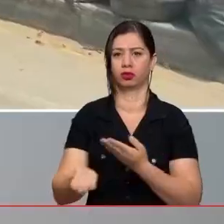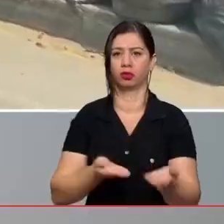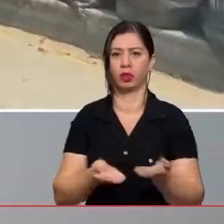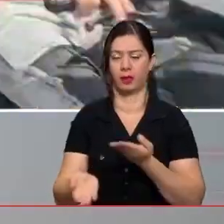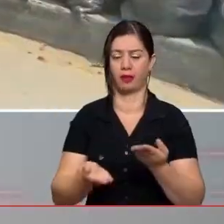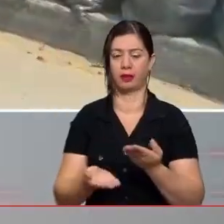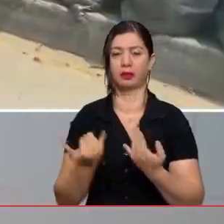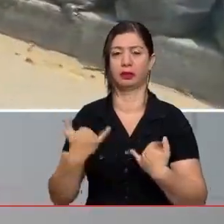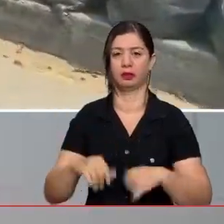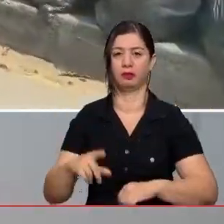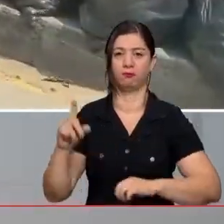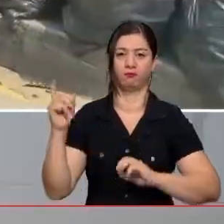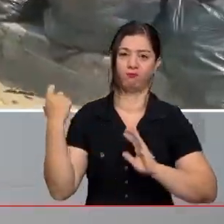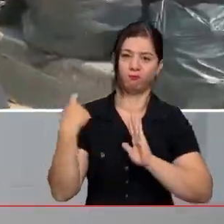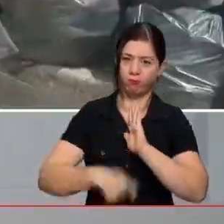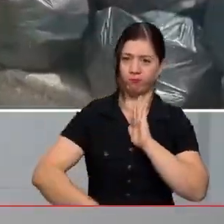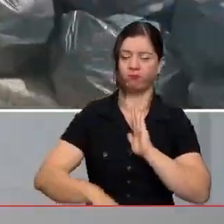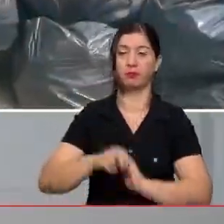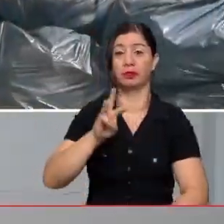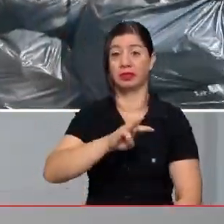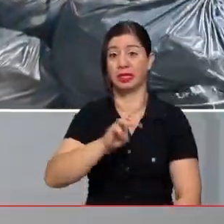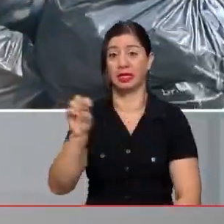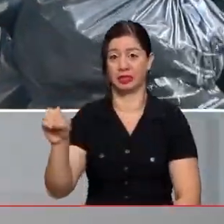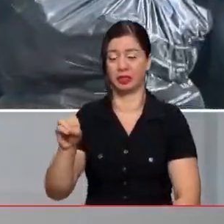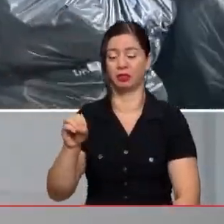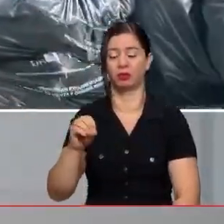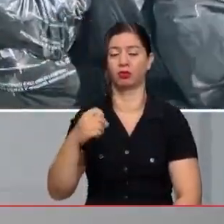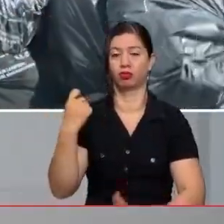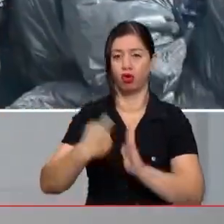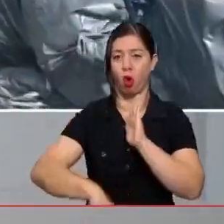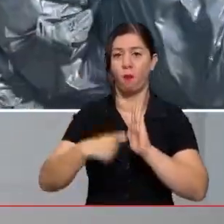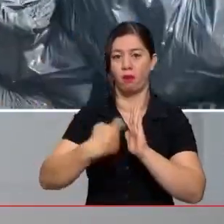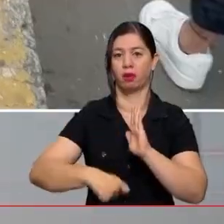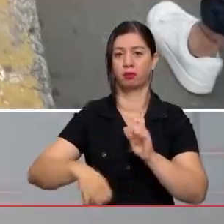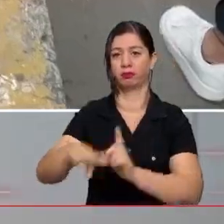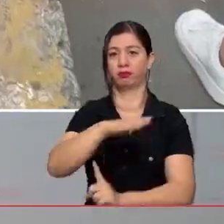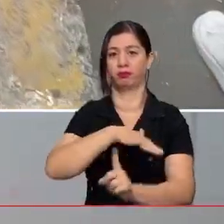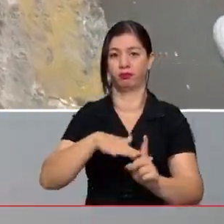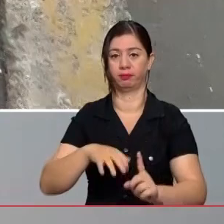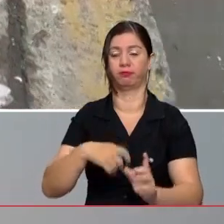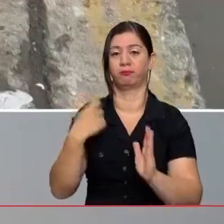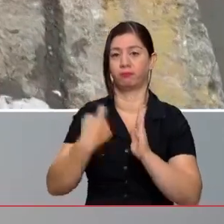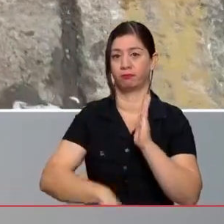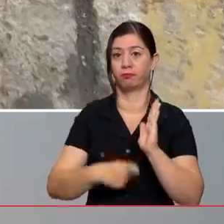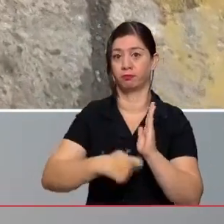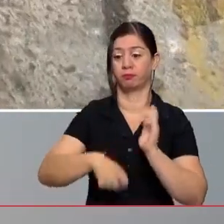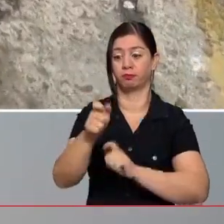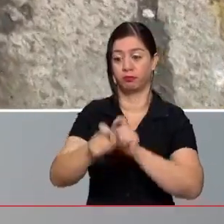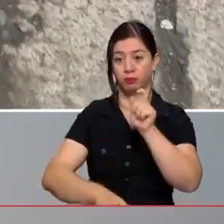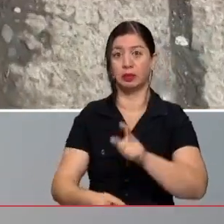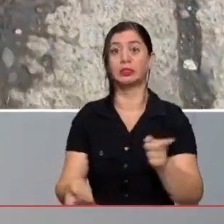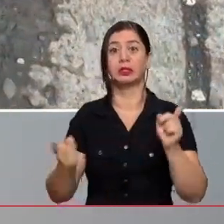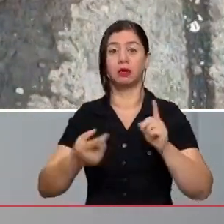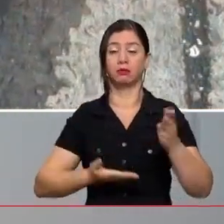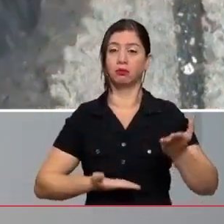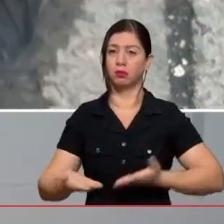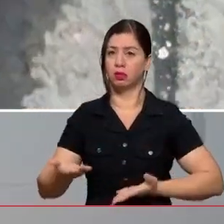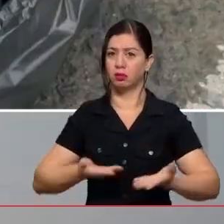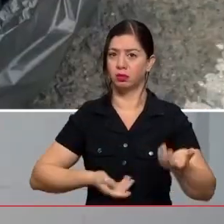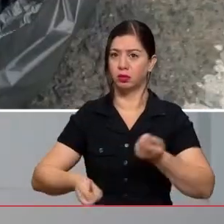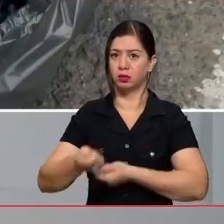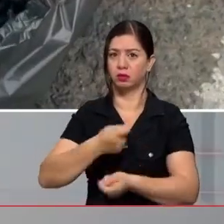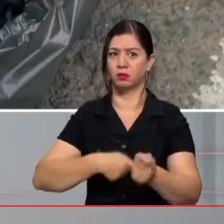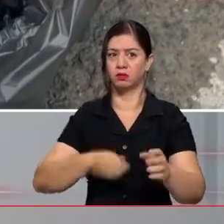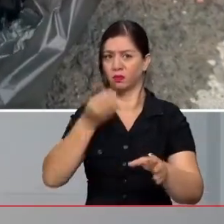ha impuesto 300 comparendos ambientales. Le cuento que las sanciones se impartieron a personas naturales y comercios que han sido sorprendidos por arrojar